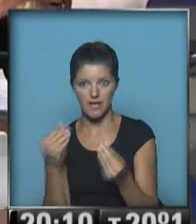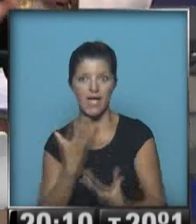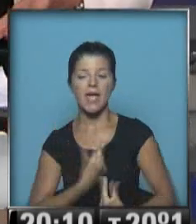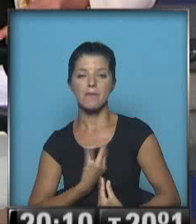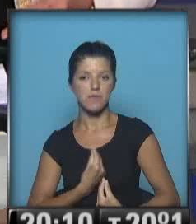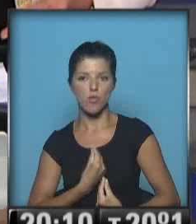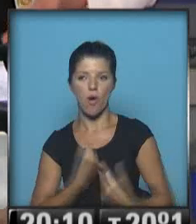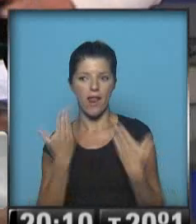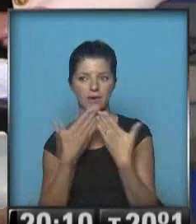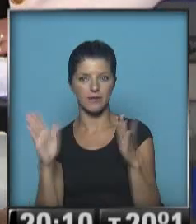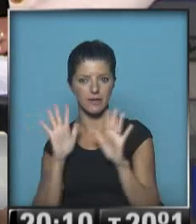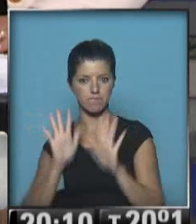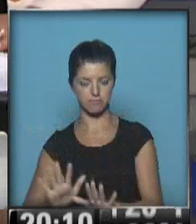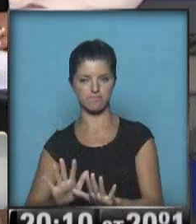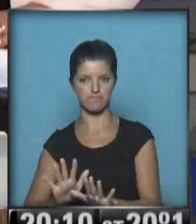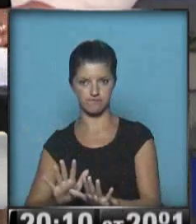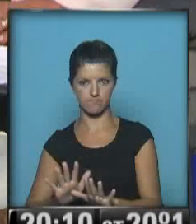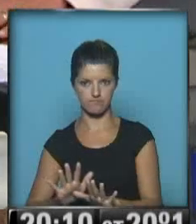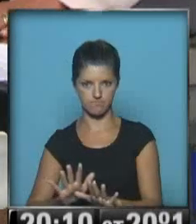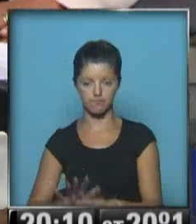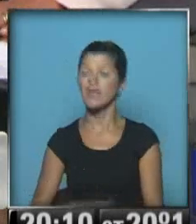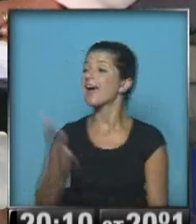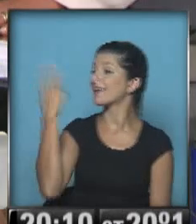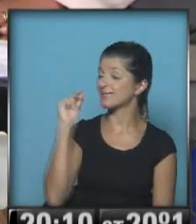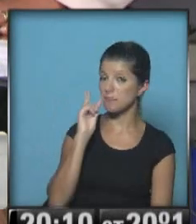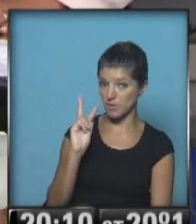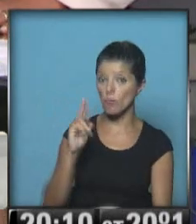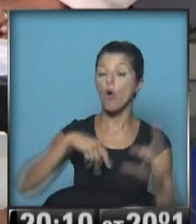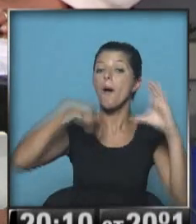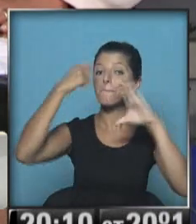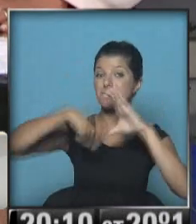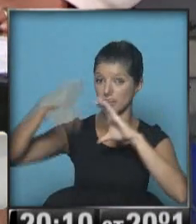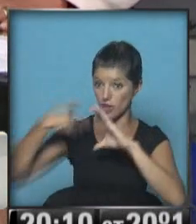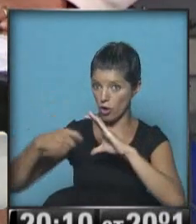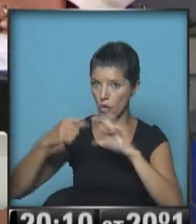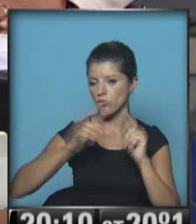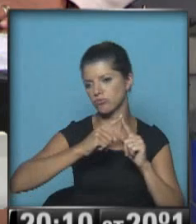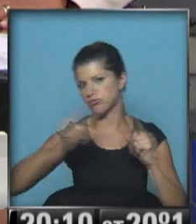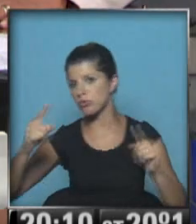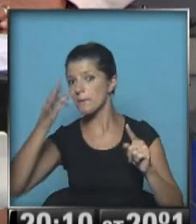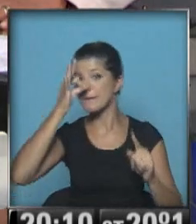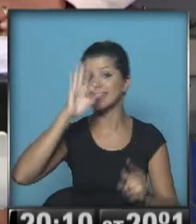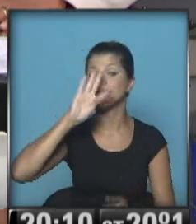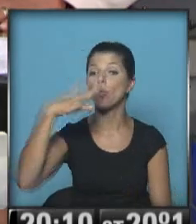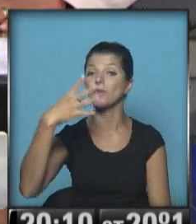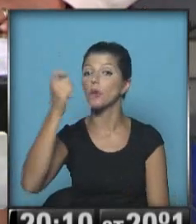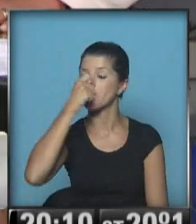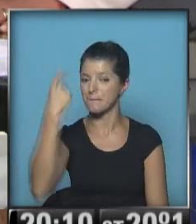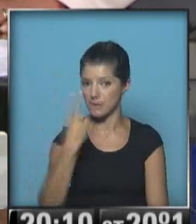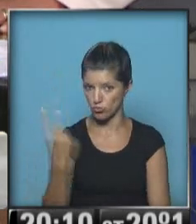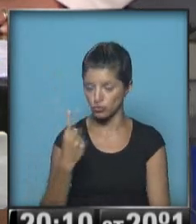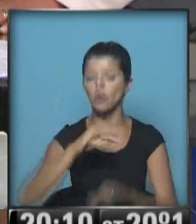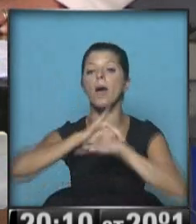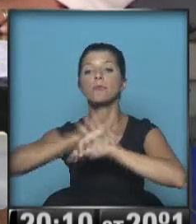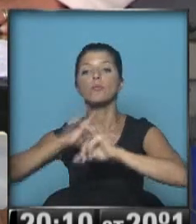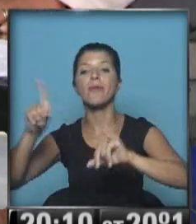el miedo a la libertad de las personas que vivimos acá no acabamos de compartir un video eh con una extensión de 24 minutos el marketing de la